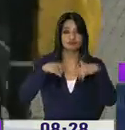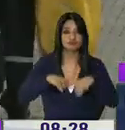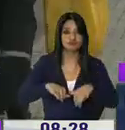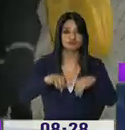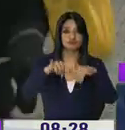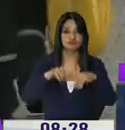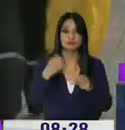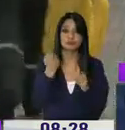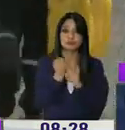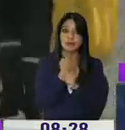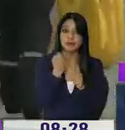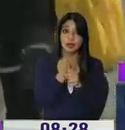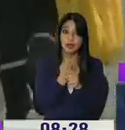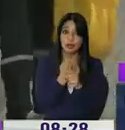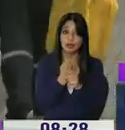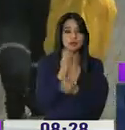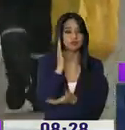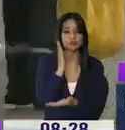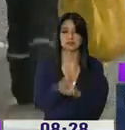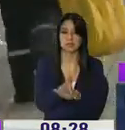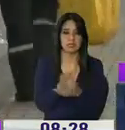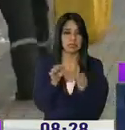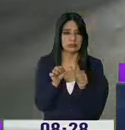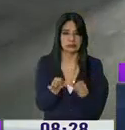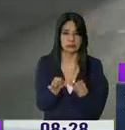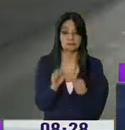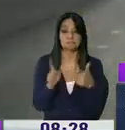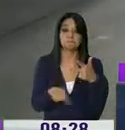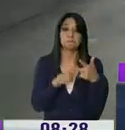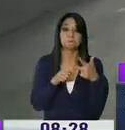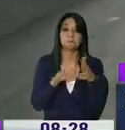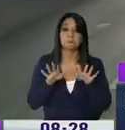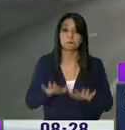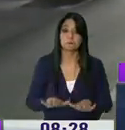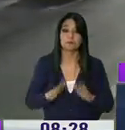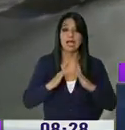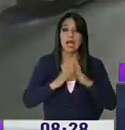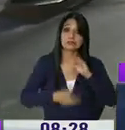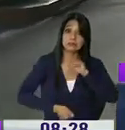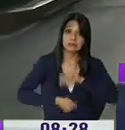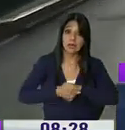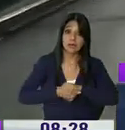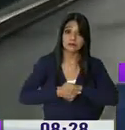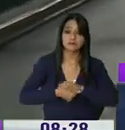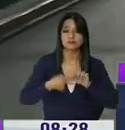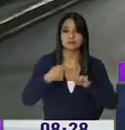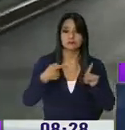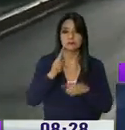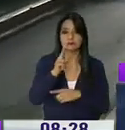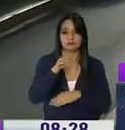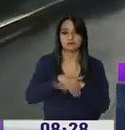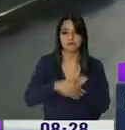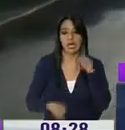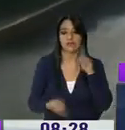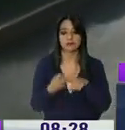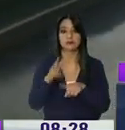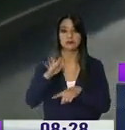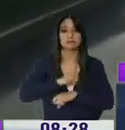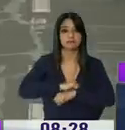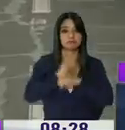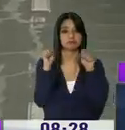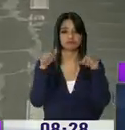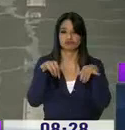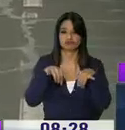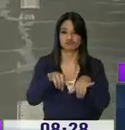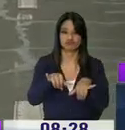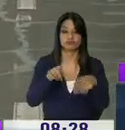jornada laboral presencial seguirá suspendida. El toque de queda se mantendrá desde las 14 horas hasta las 5 de la mañana.